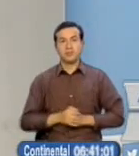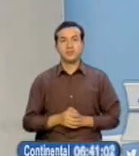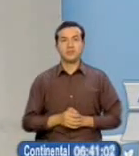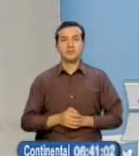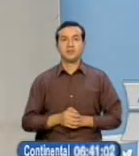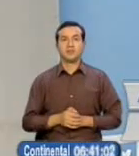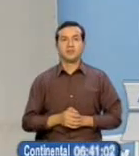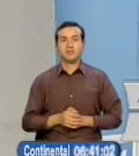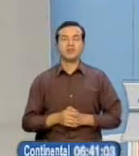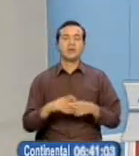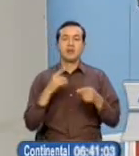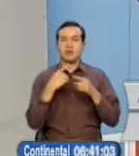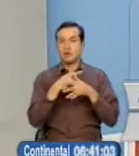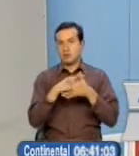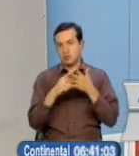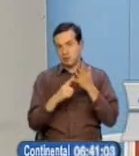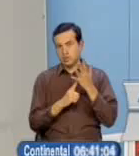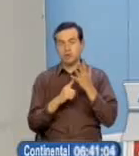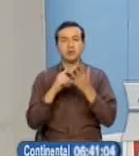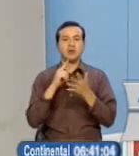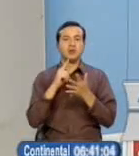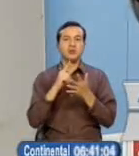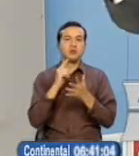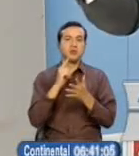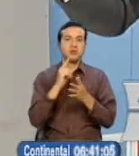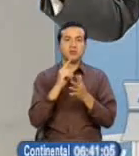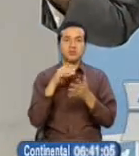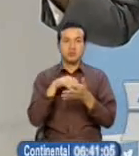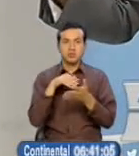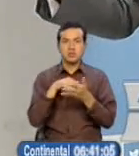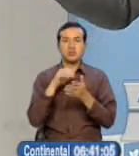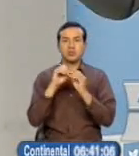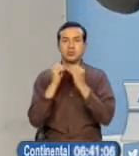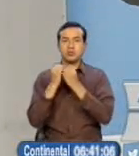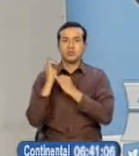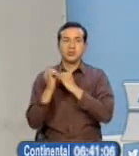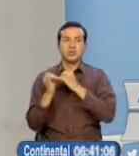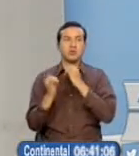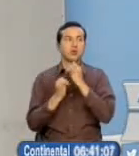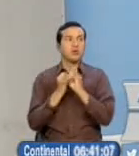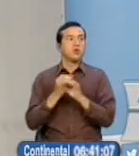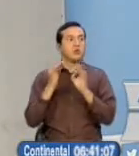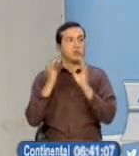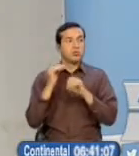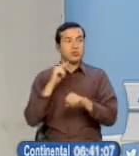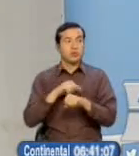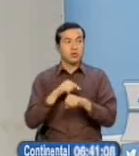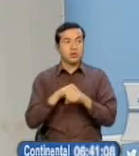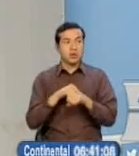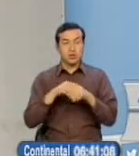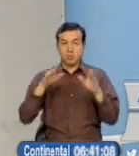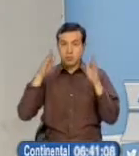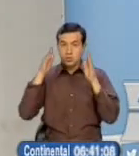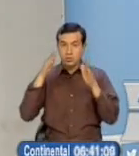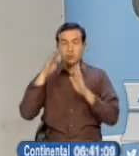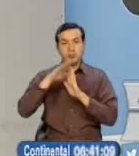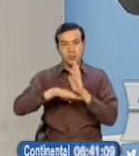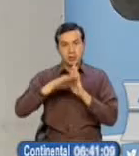de los distintos estudios, organismos internacionales, para reducir el tiempo dedicado a las